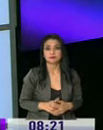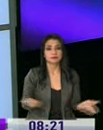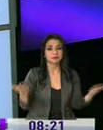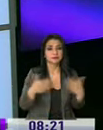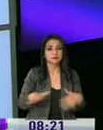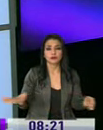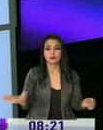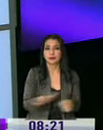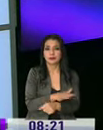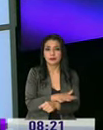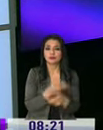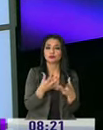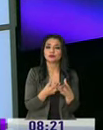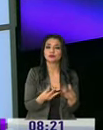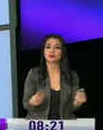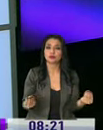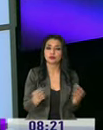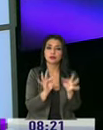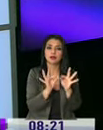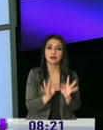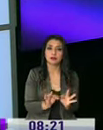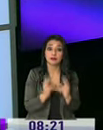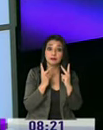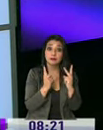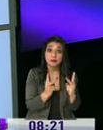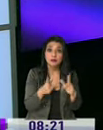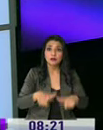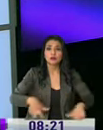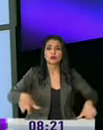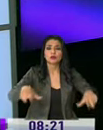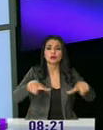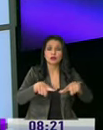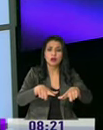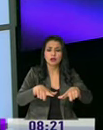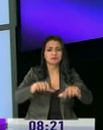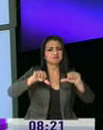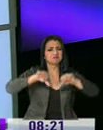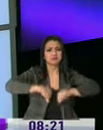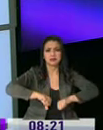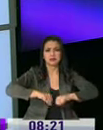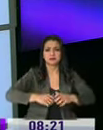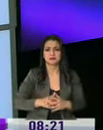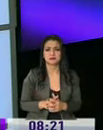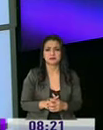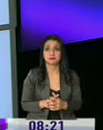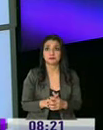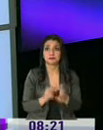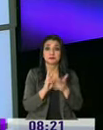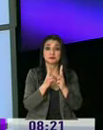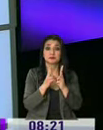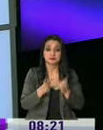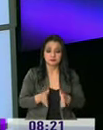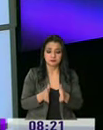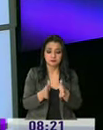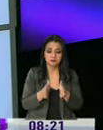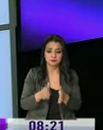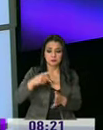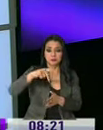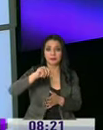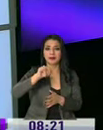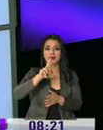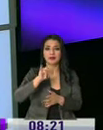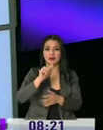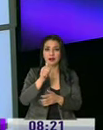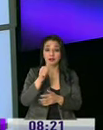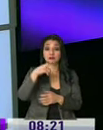se lo arregle. Como ven, es un sitio realmente en muy malas condiciones. Y los vecinos de la calle Jorge Piedra, esto en el